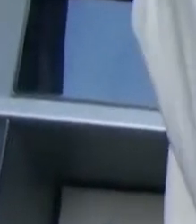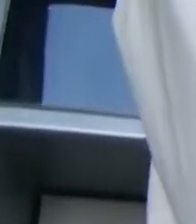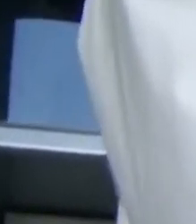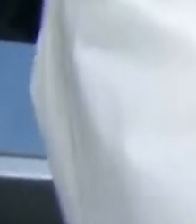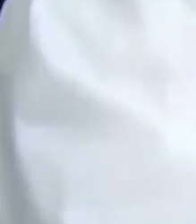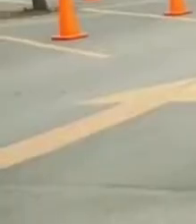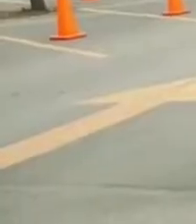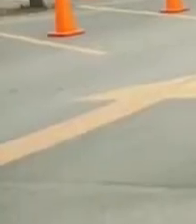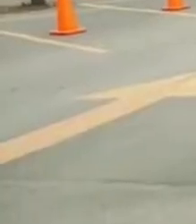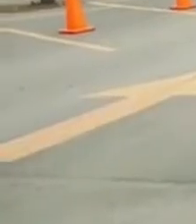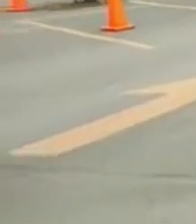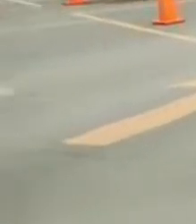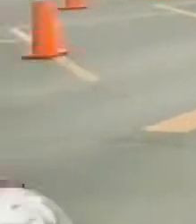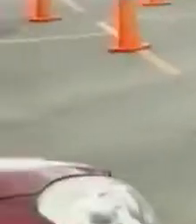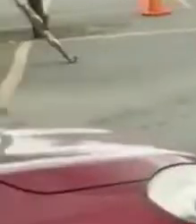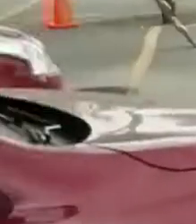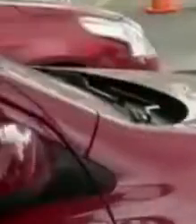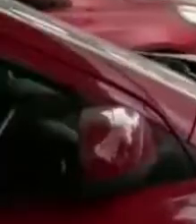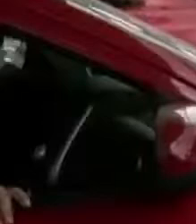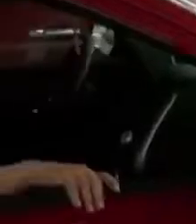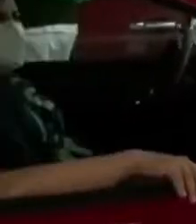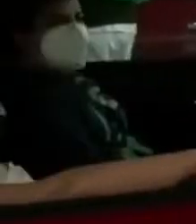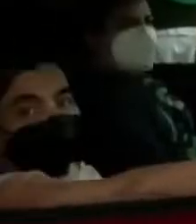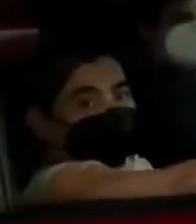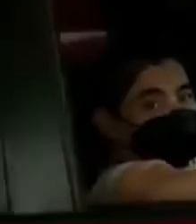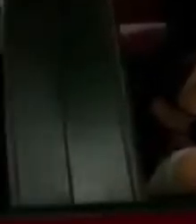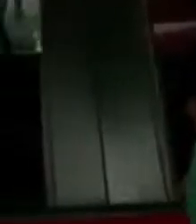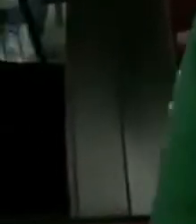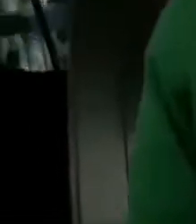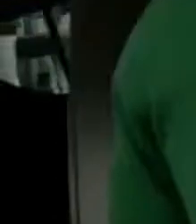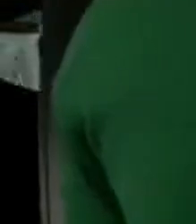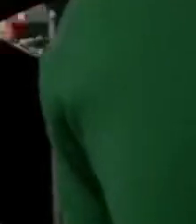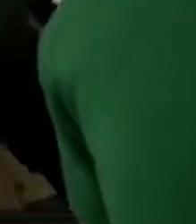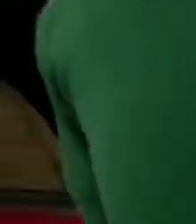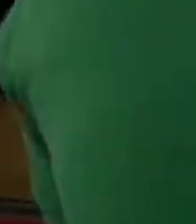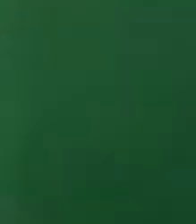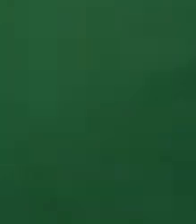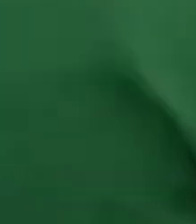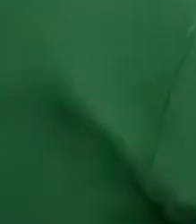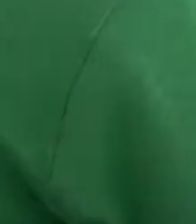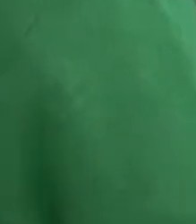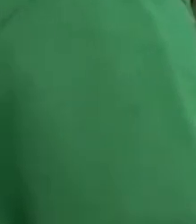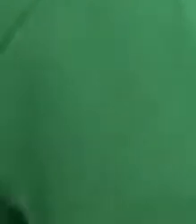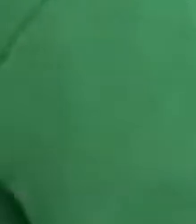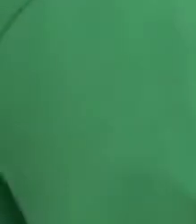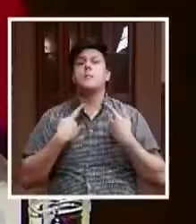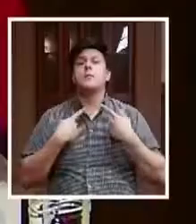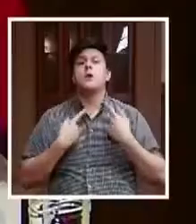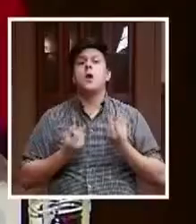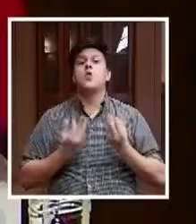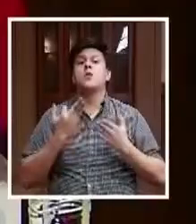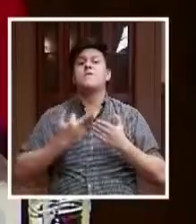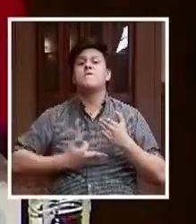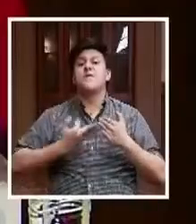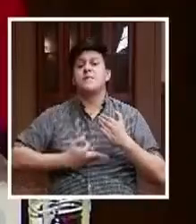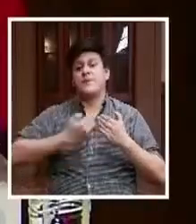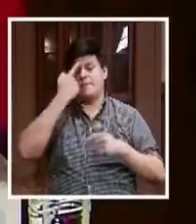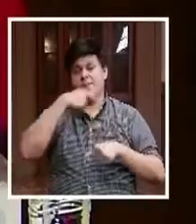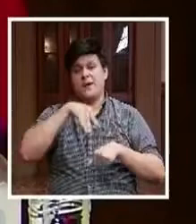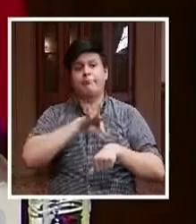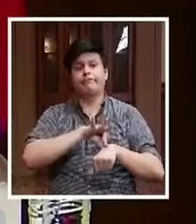línea de batalla contra esta enfermedad aún se cuentan por miles quienes faltan de recibir la vacuna cuantos nos faltan